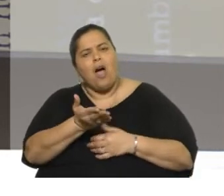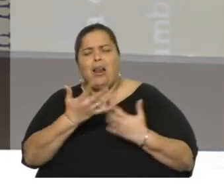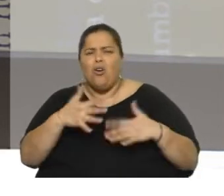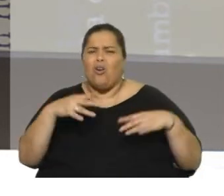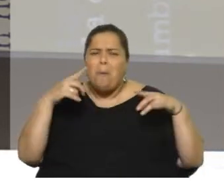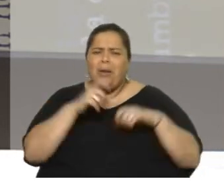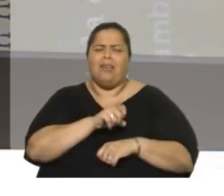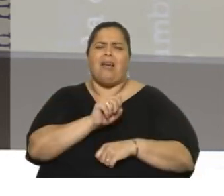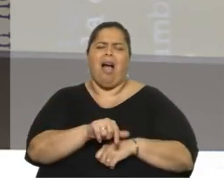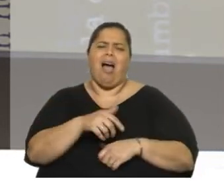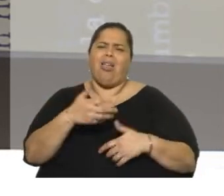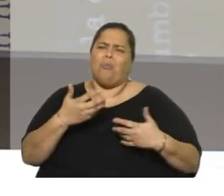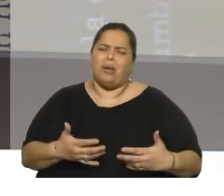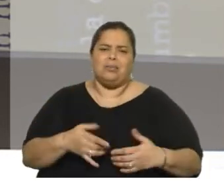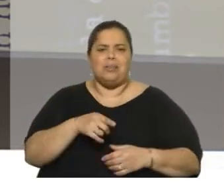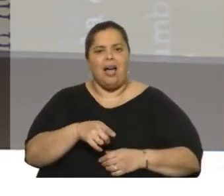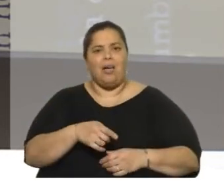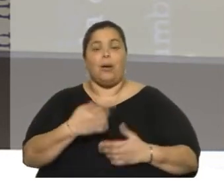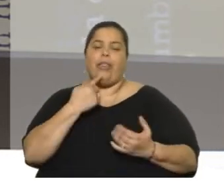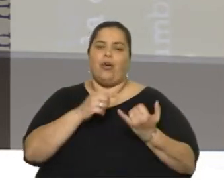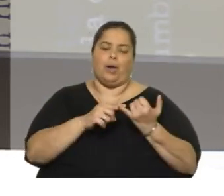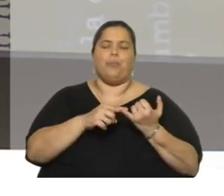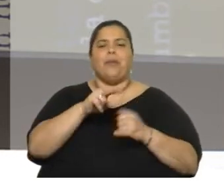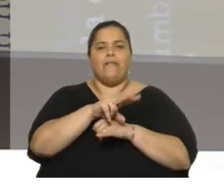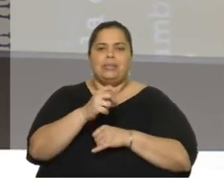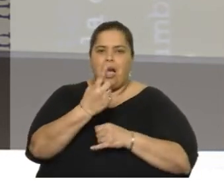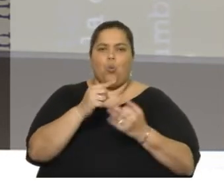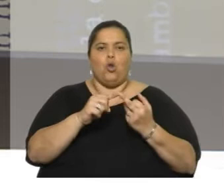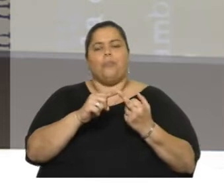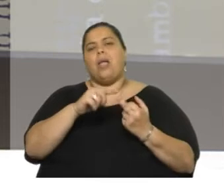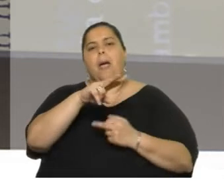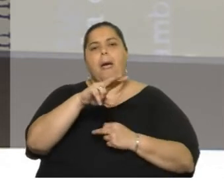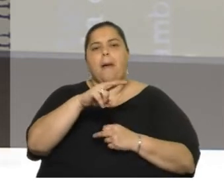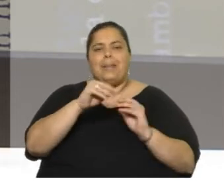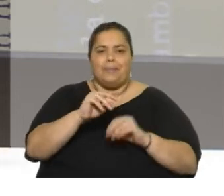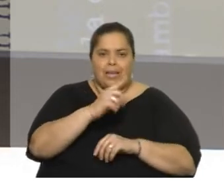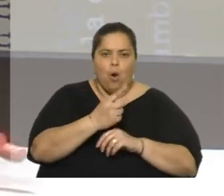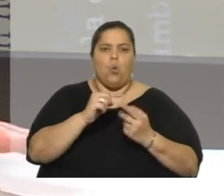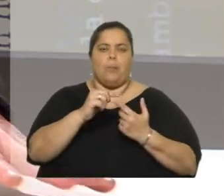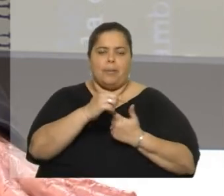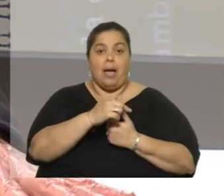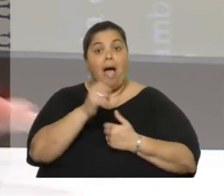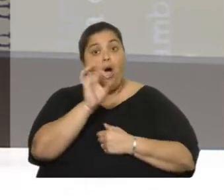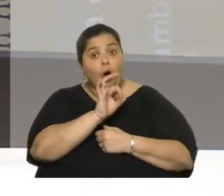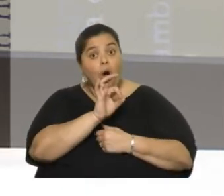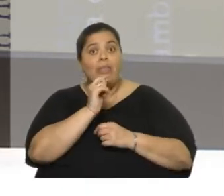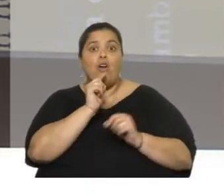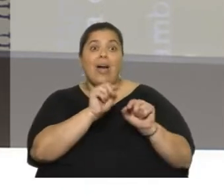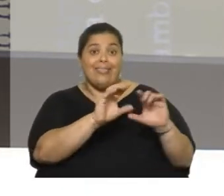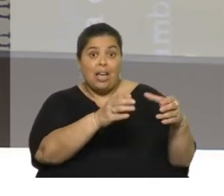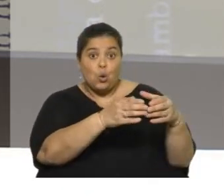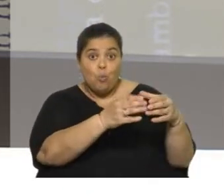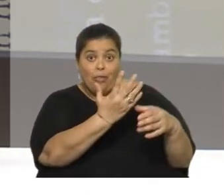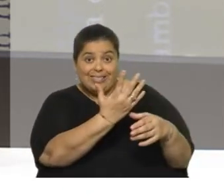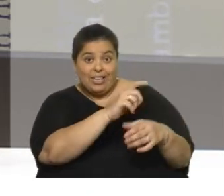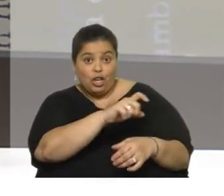dos chances. Yo le puedo decir, bueno, mira, ahora tenés física 1, matemática 1, o puedo decirle, muchachos, este grupo de 5 con 2